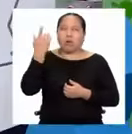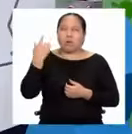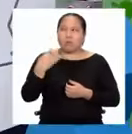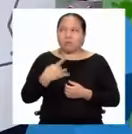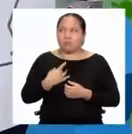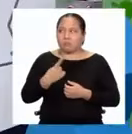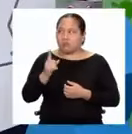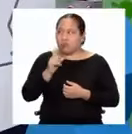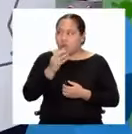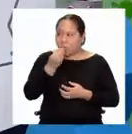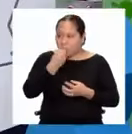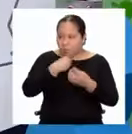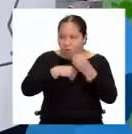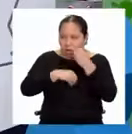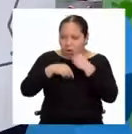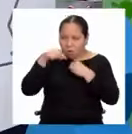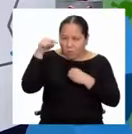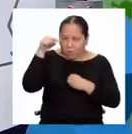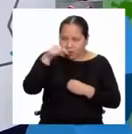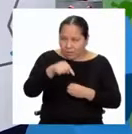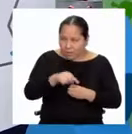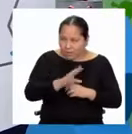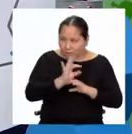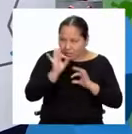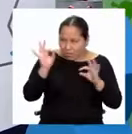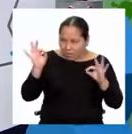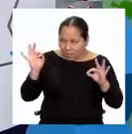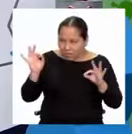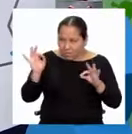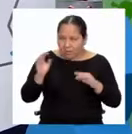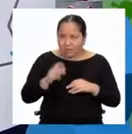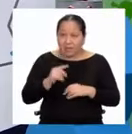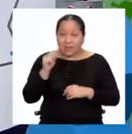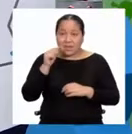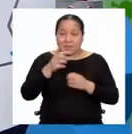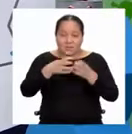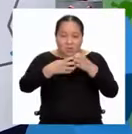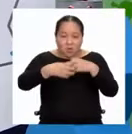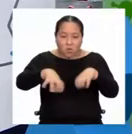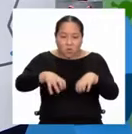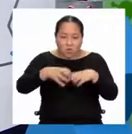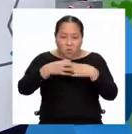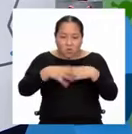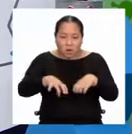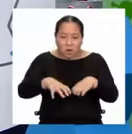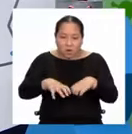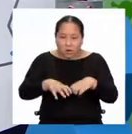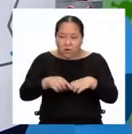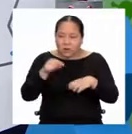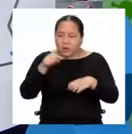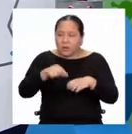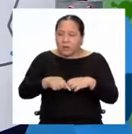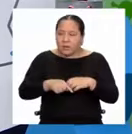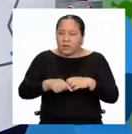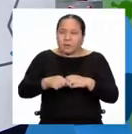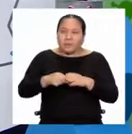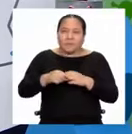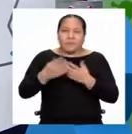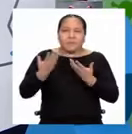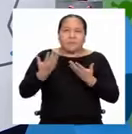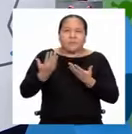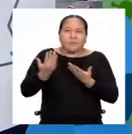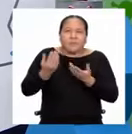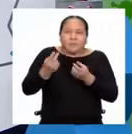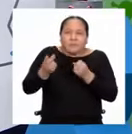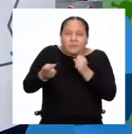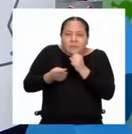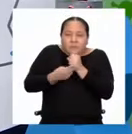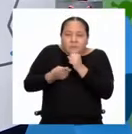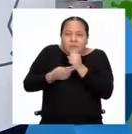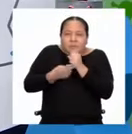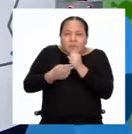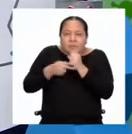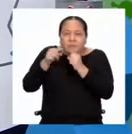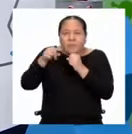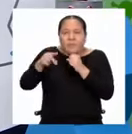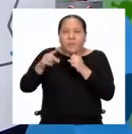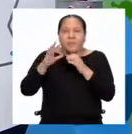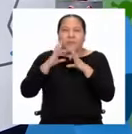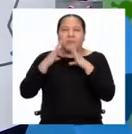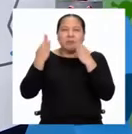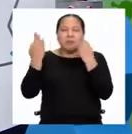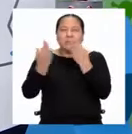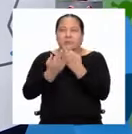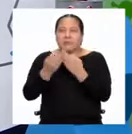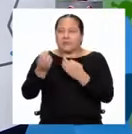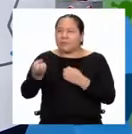comer absolutamente nada. Este huevo es una reliquia en mi familia y también dice mucho de mi bisabuelo y